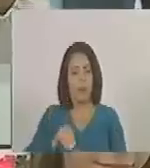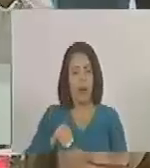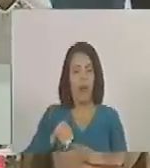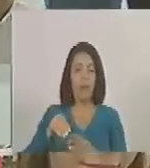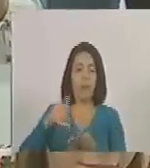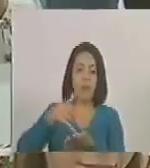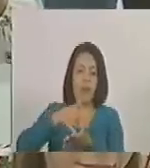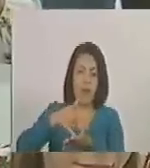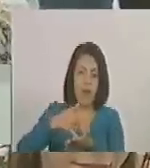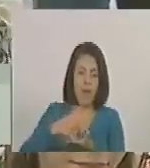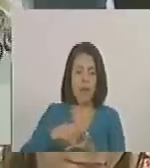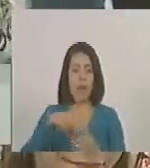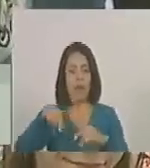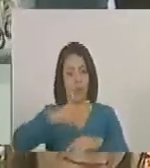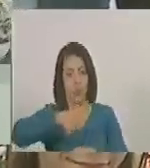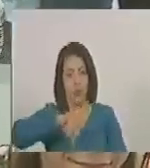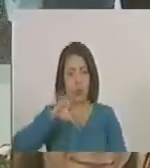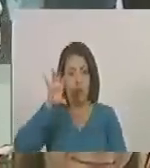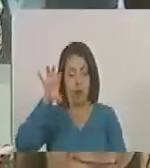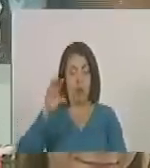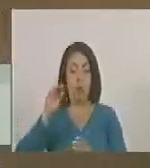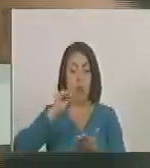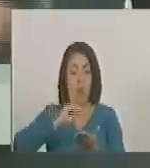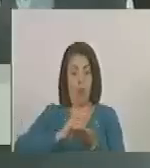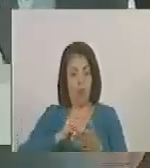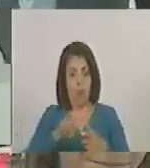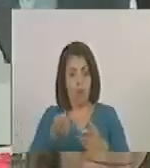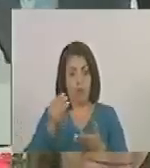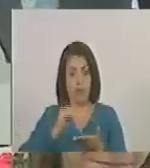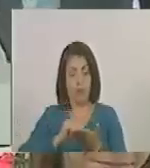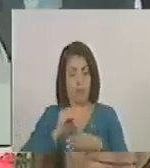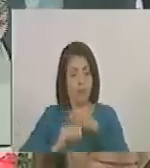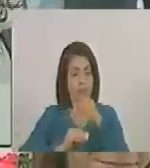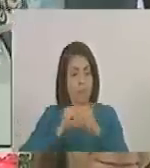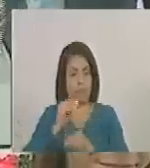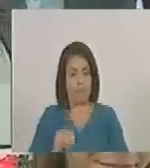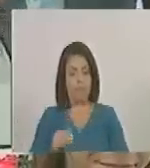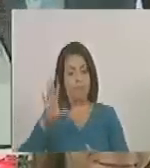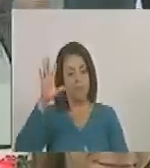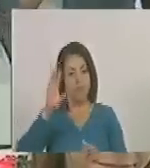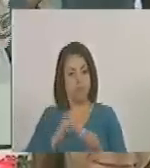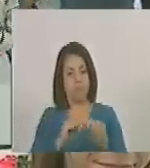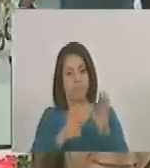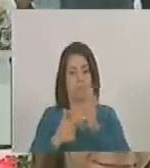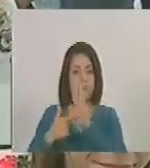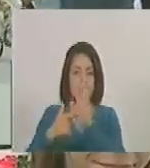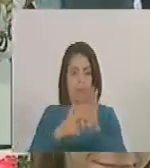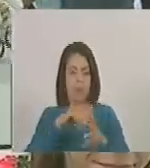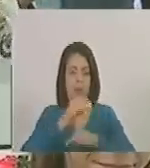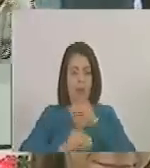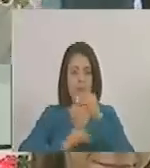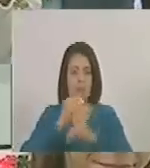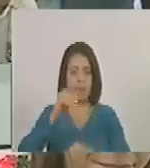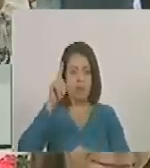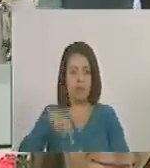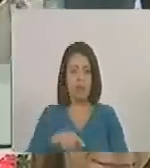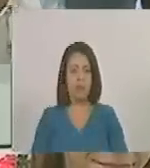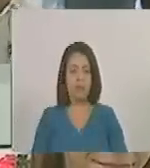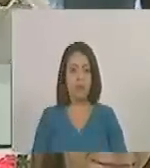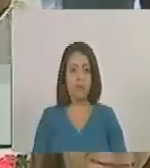de nuestro país. Esta insistencia dio como resultado la creación también